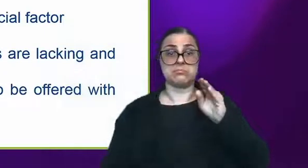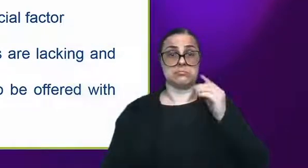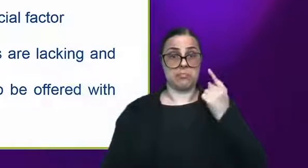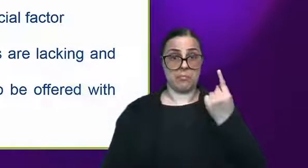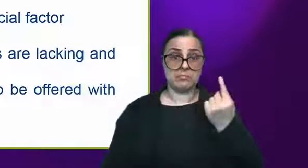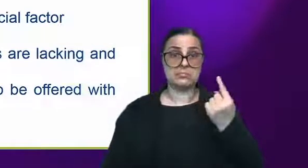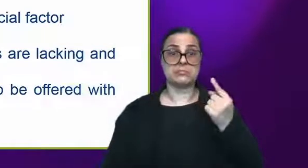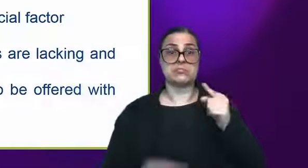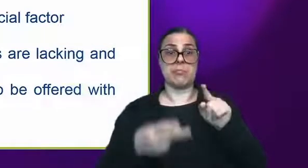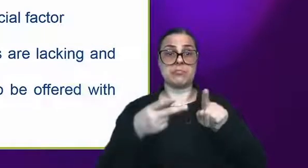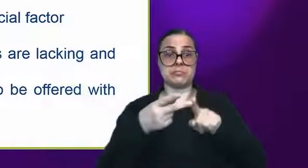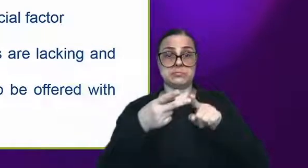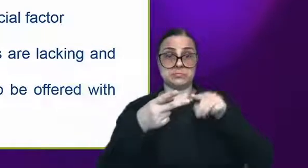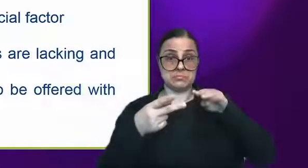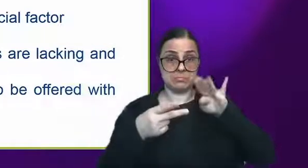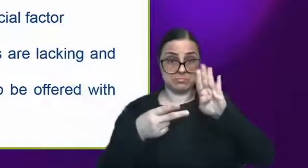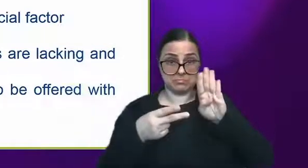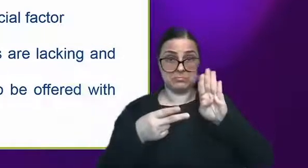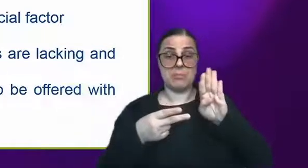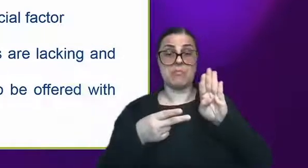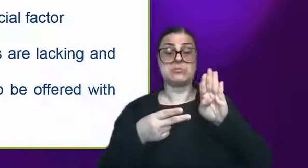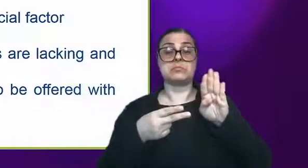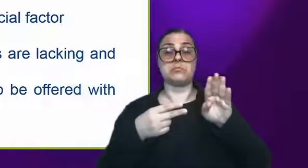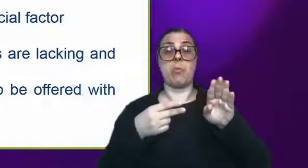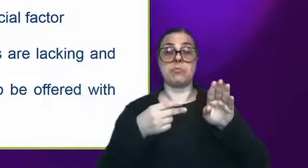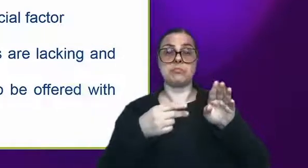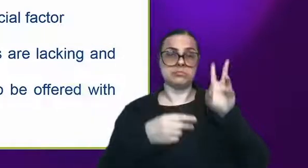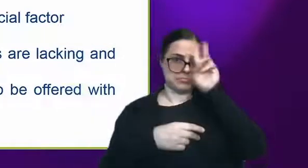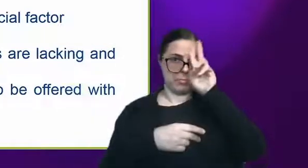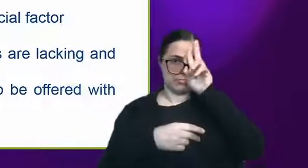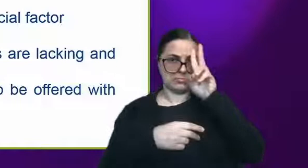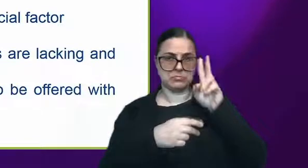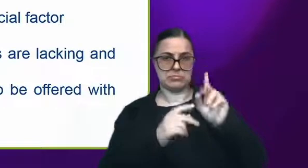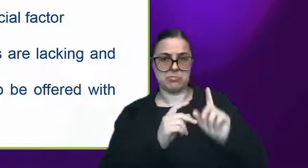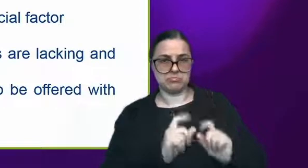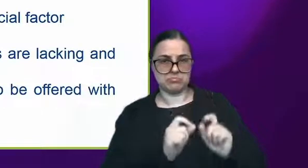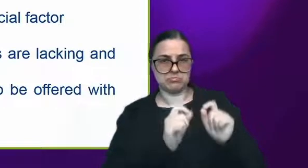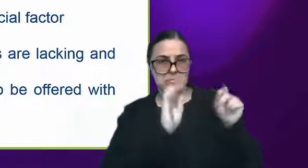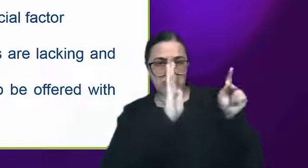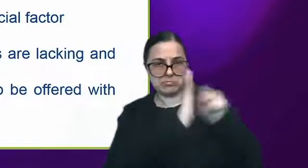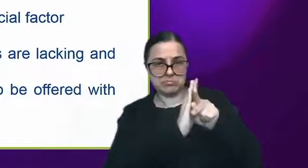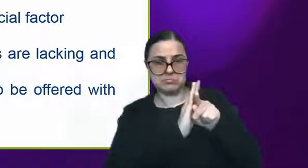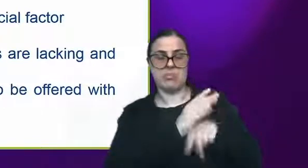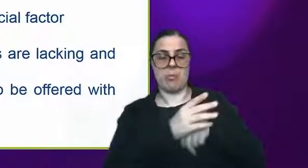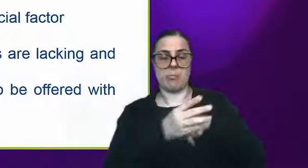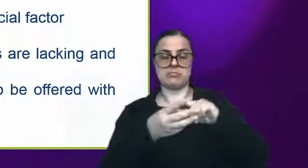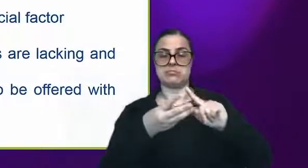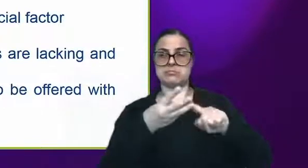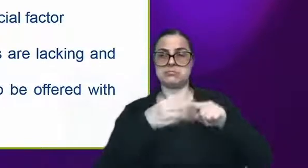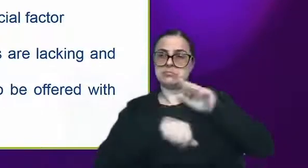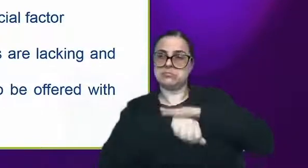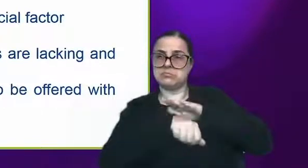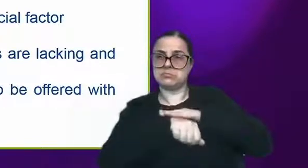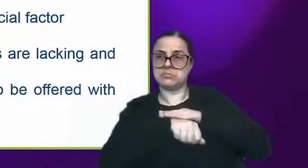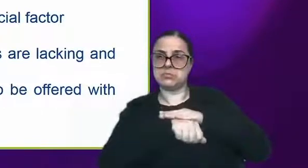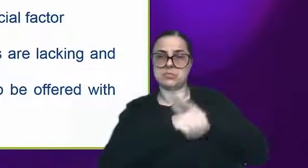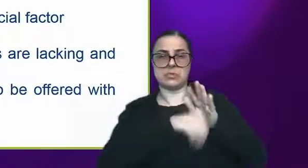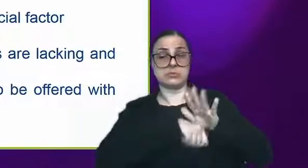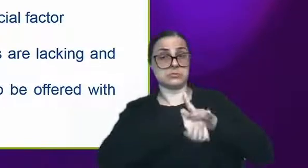el tiempo de, digamos, de mantener estable la malatía y obviamente la respuesta a las